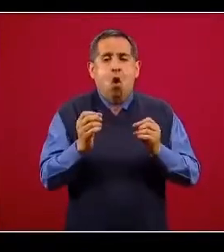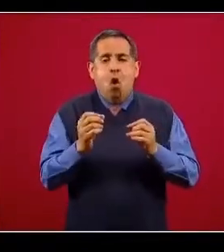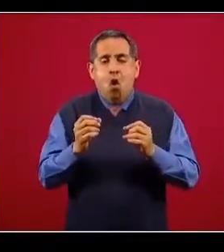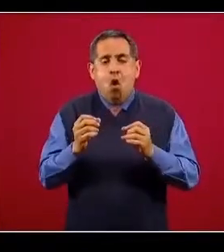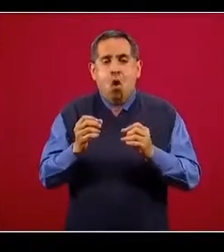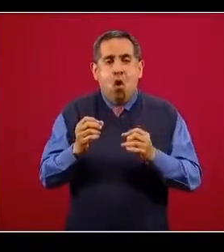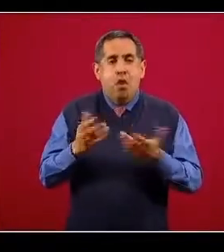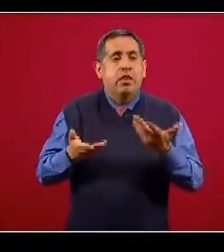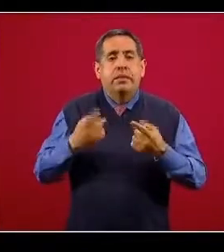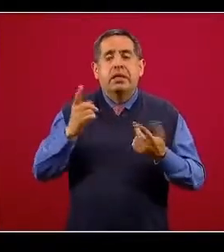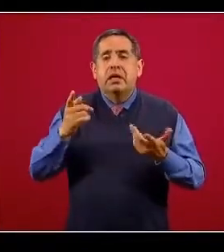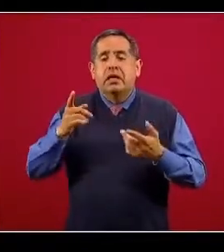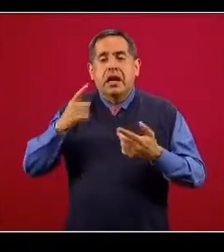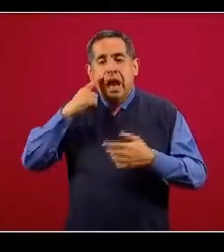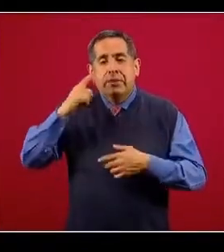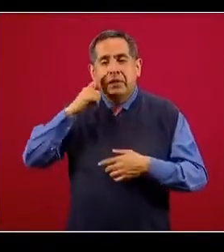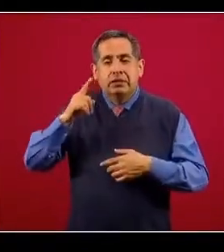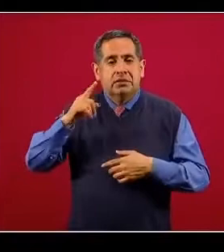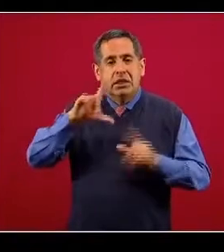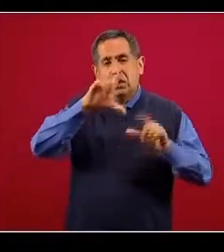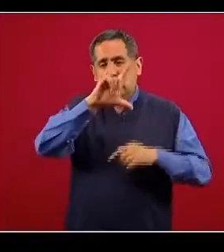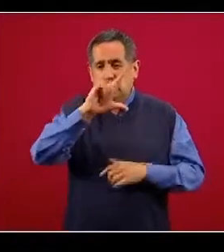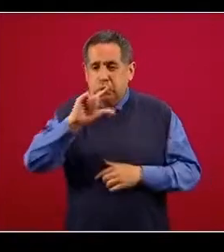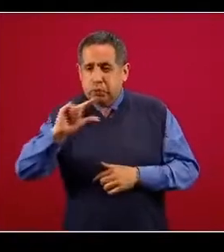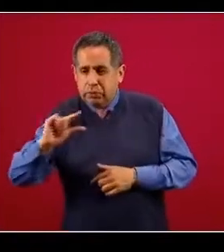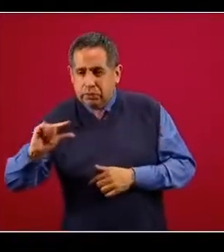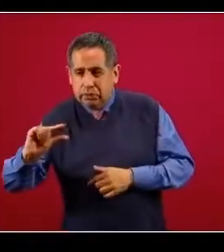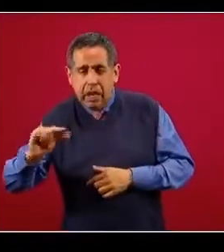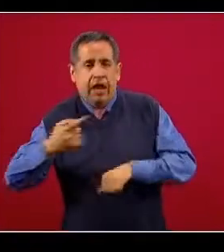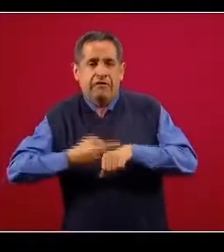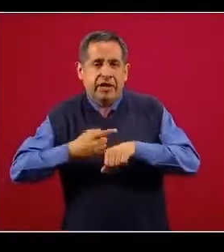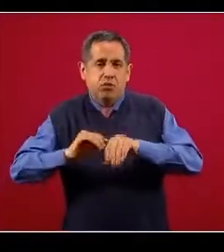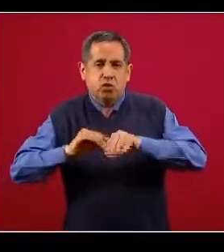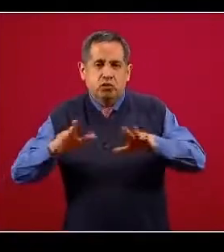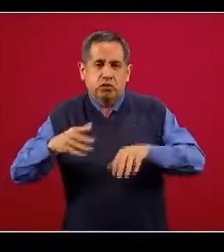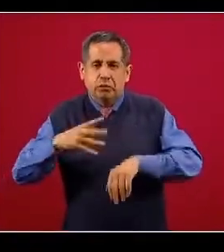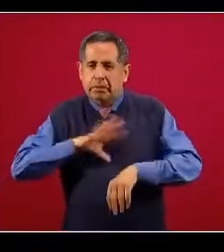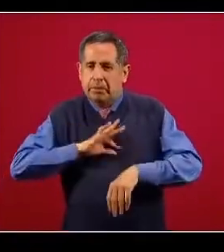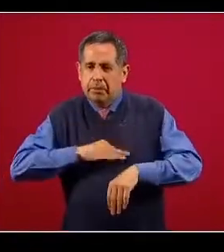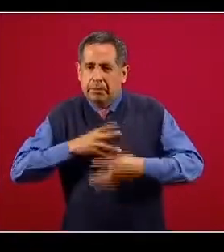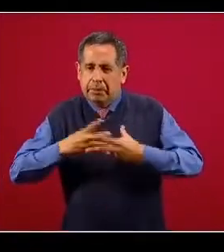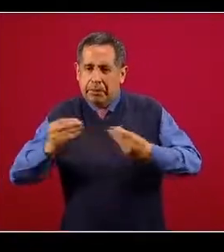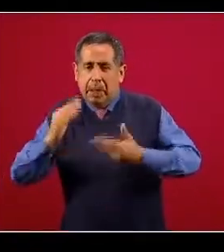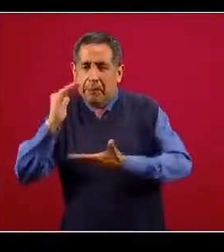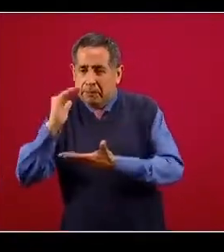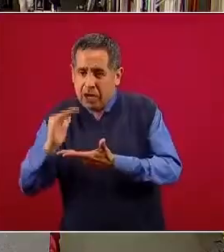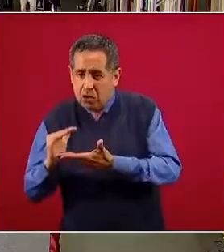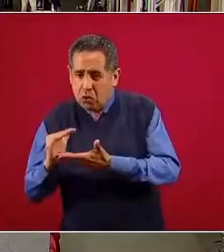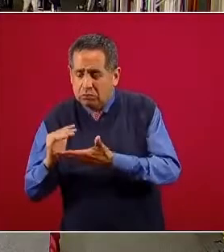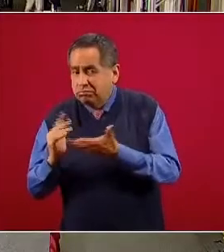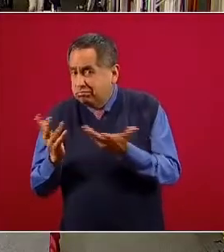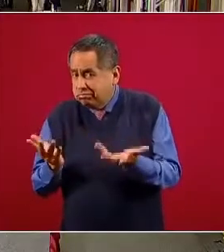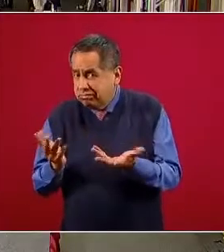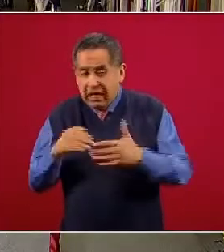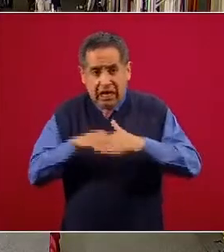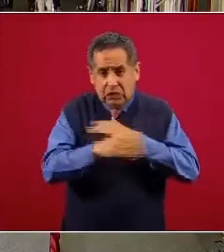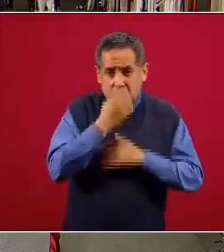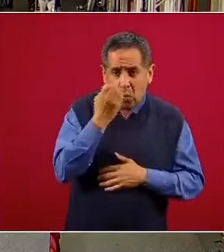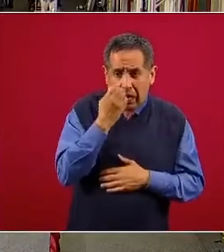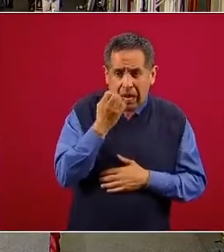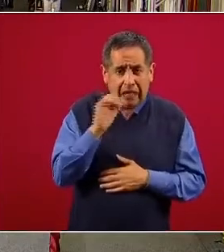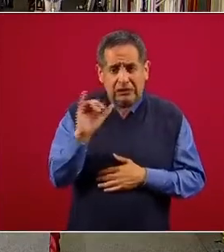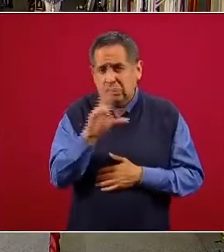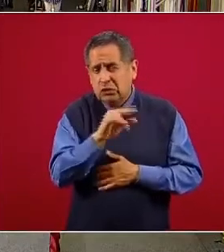mucho más la curva de contagios que se está presentando en la sociedad en general y saber si regresan o no? Porque también sabemos